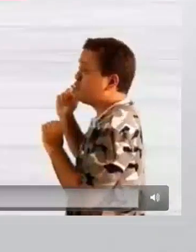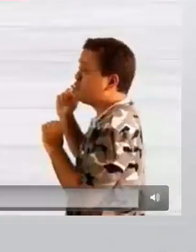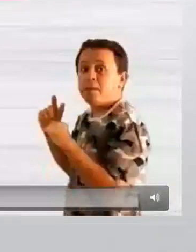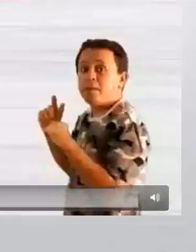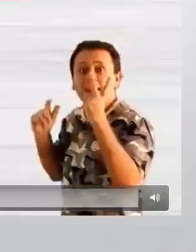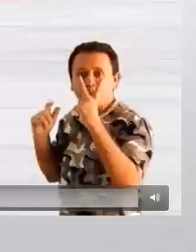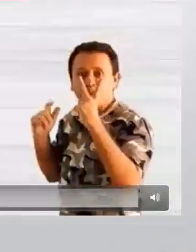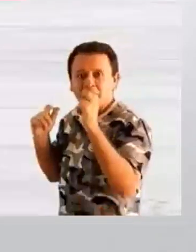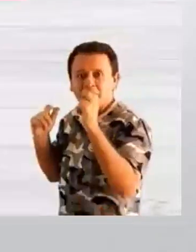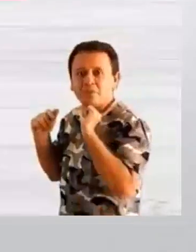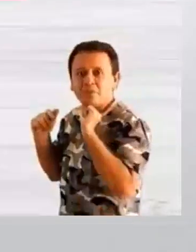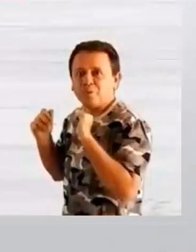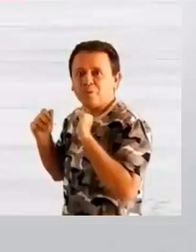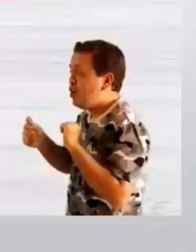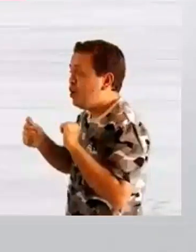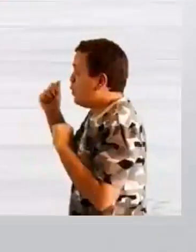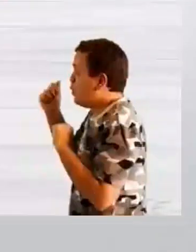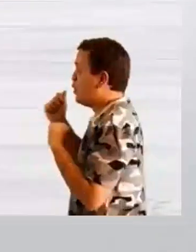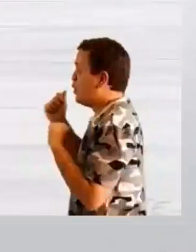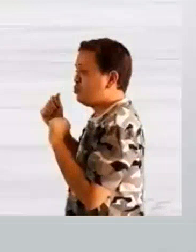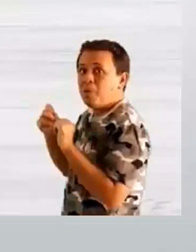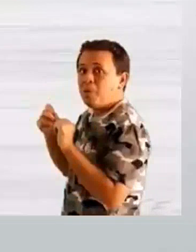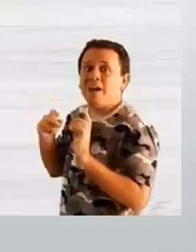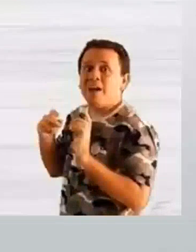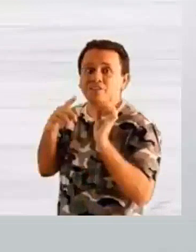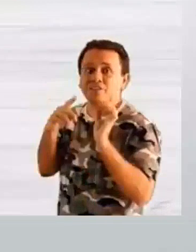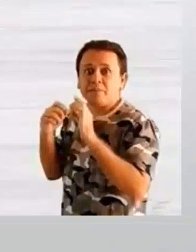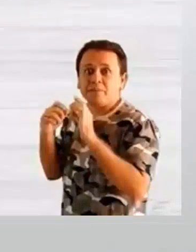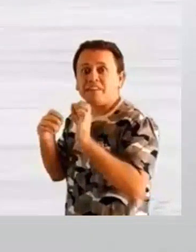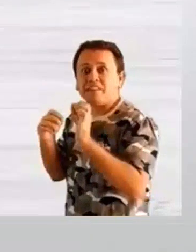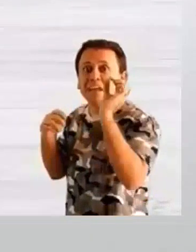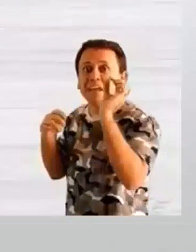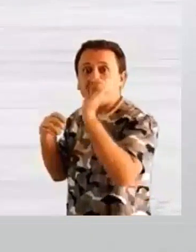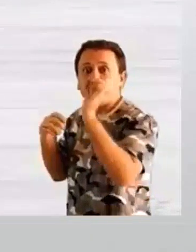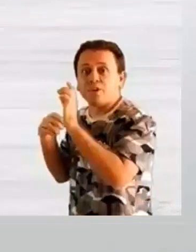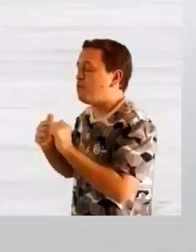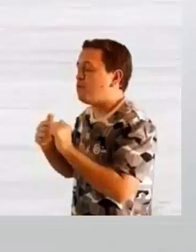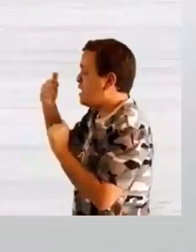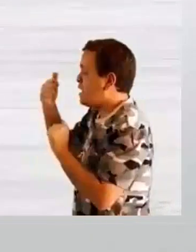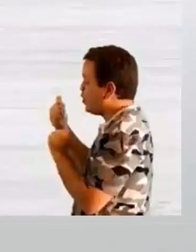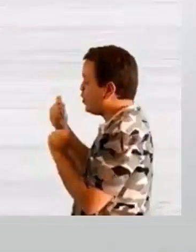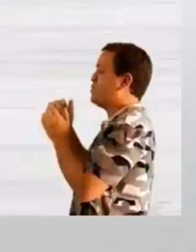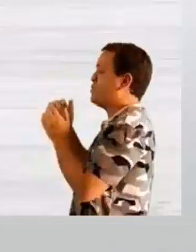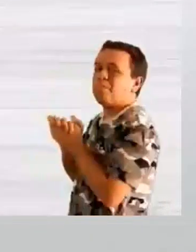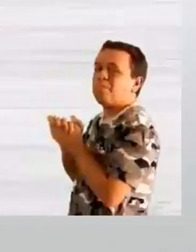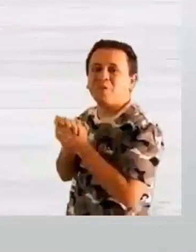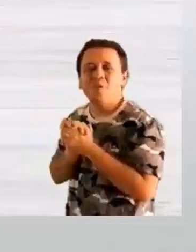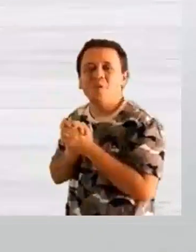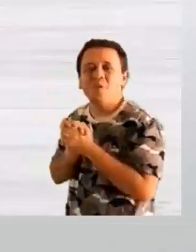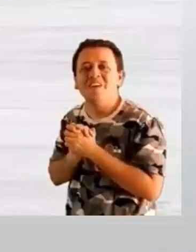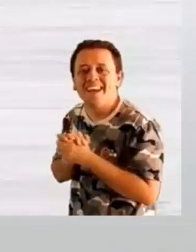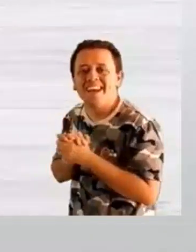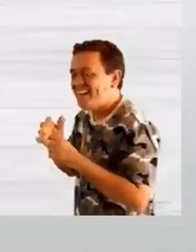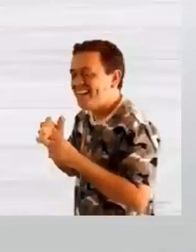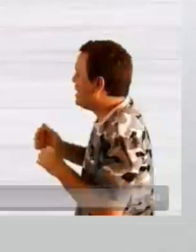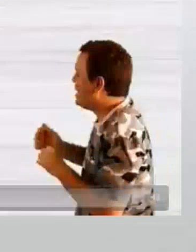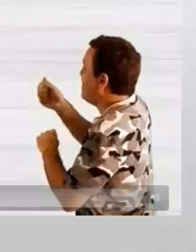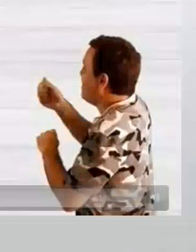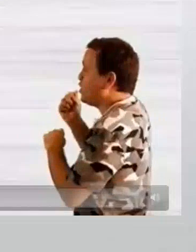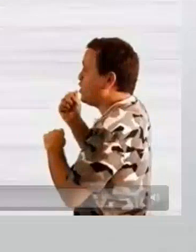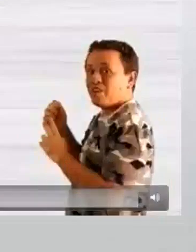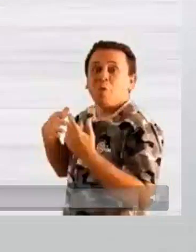segundo la velocidad va a bajar 2 metros por segundo. Luego de un segundo la velocidad va a ser 30 menos 2, 28 metros por segundo, muy